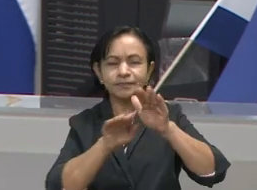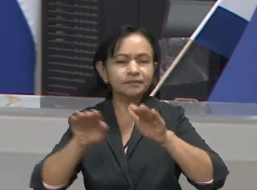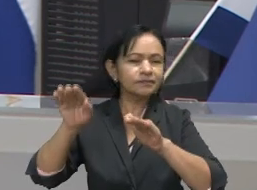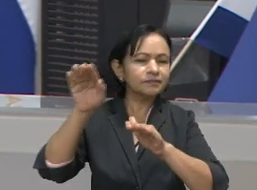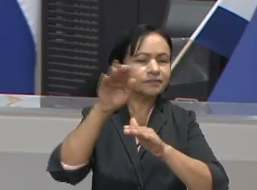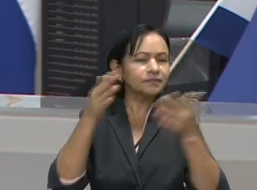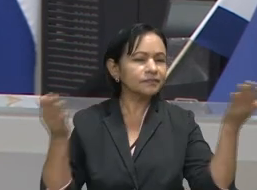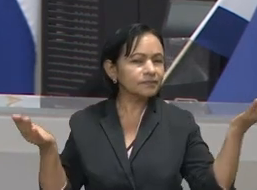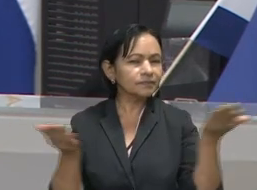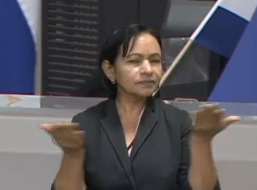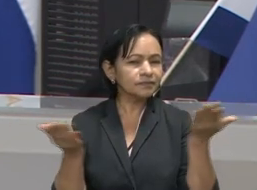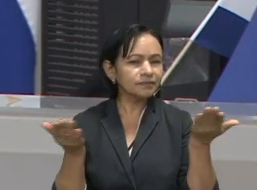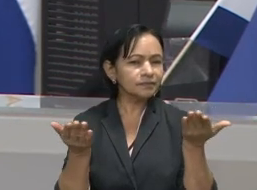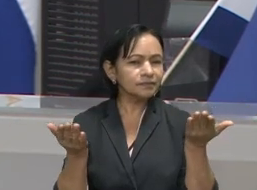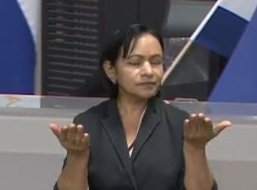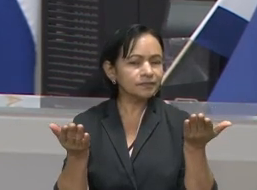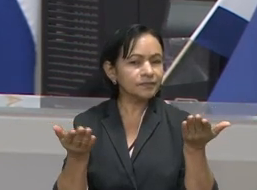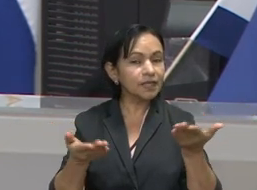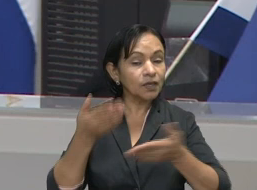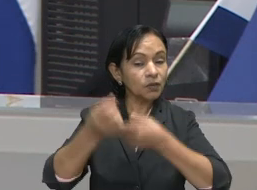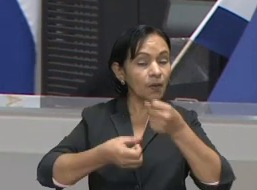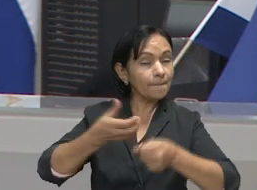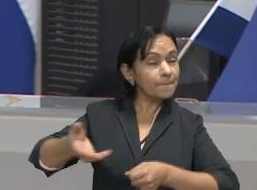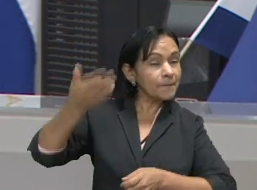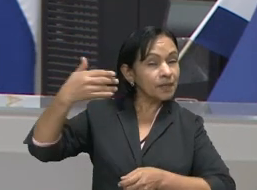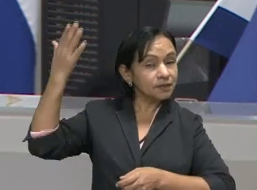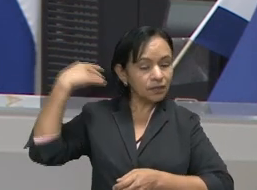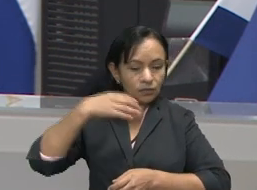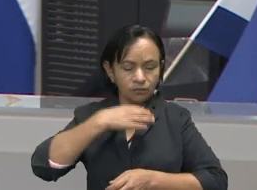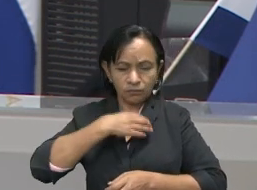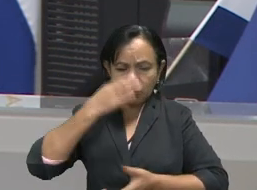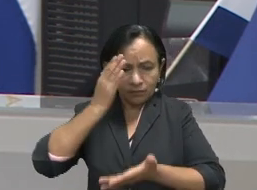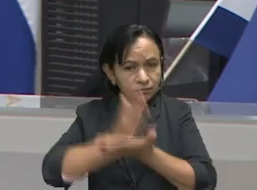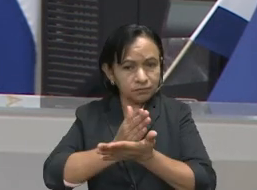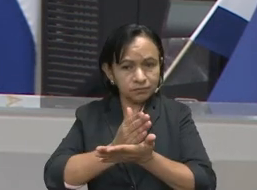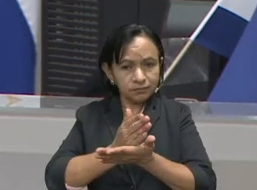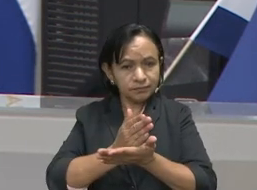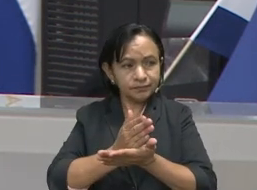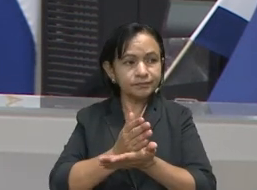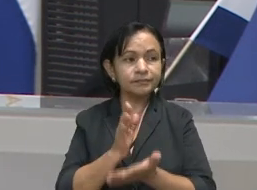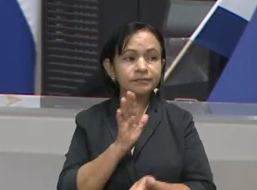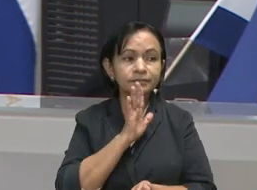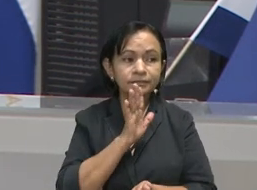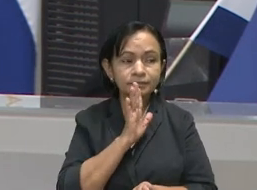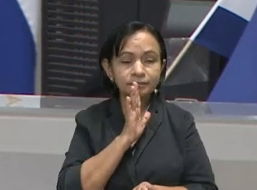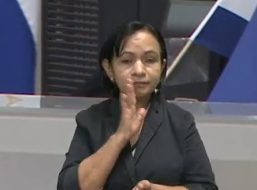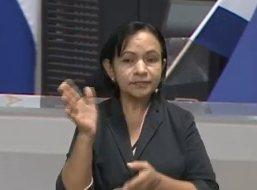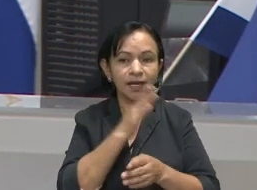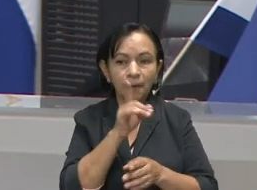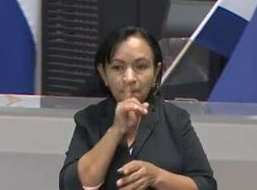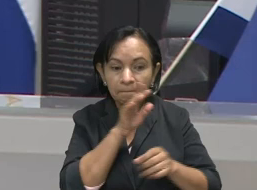cuando en los tiempos pasados, de una manera voluntaria, se trató de ocultar